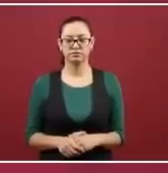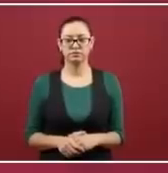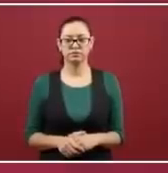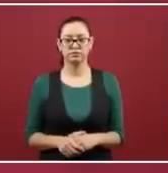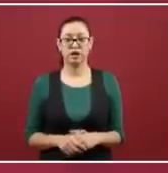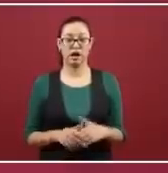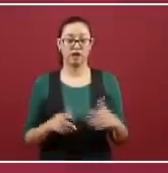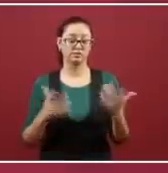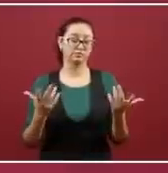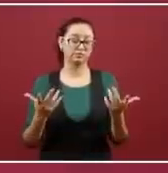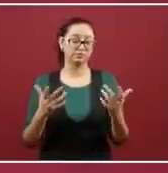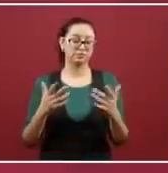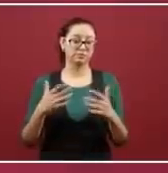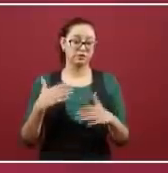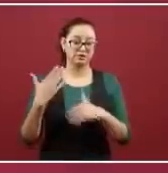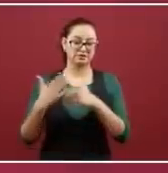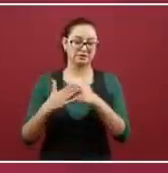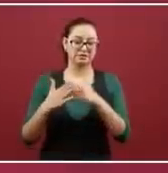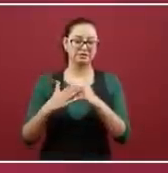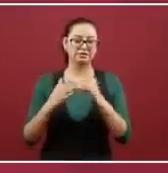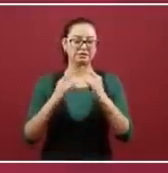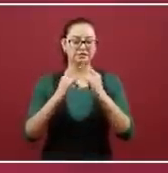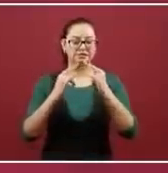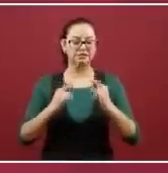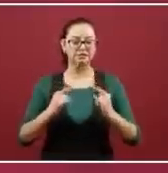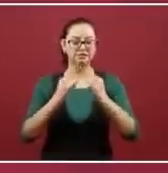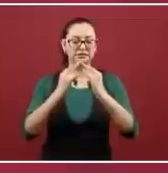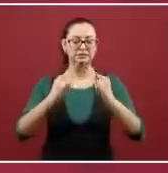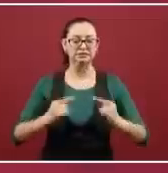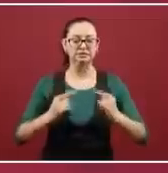que se ha venido